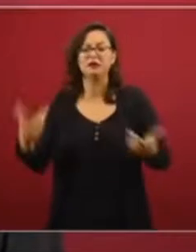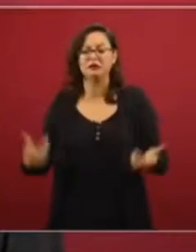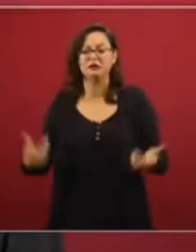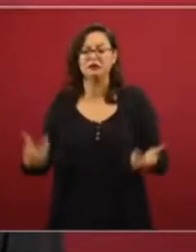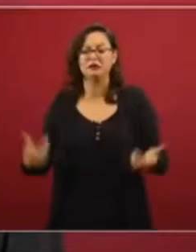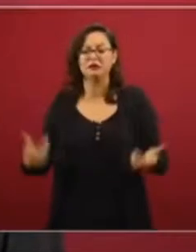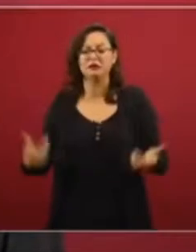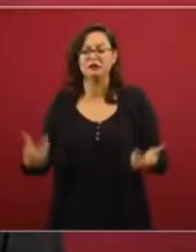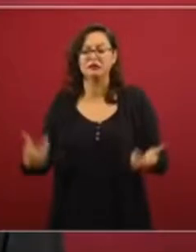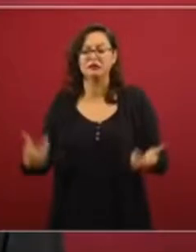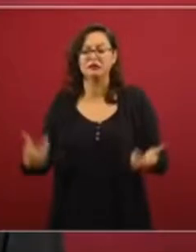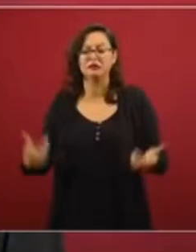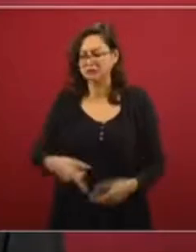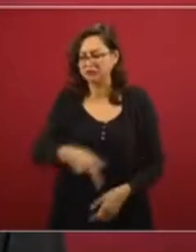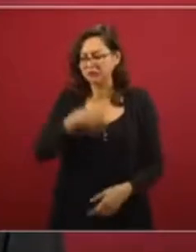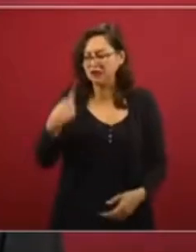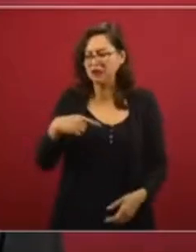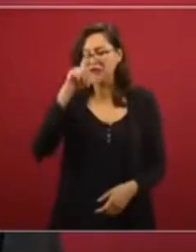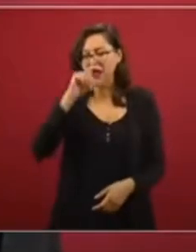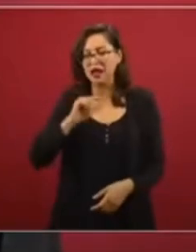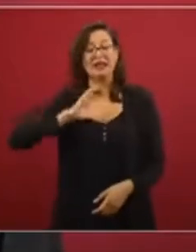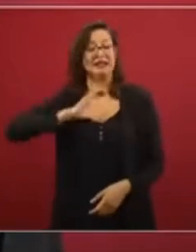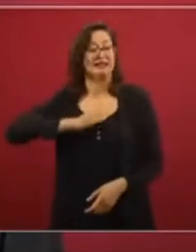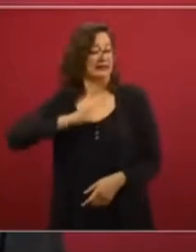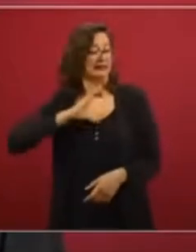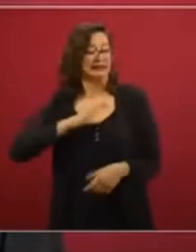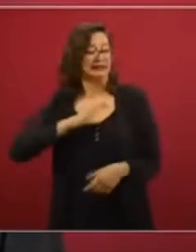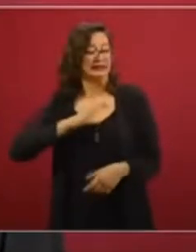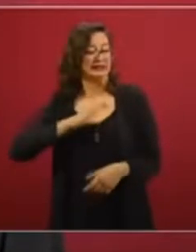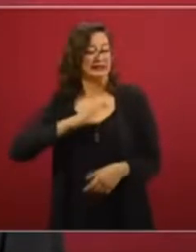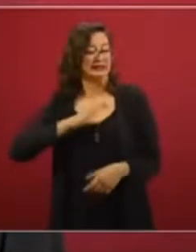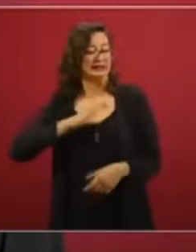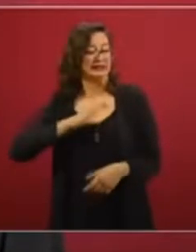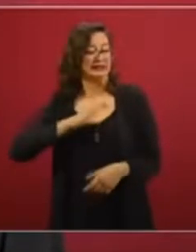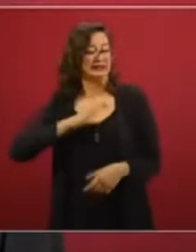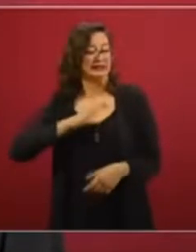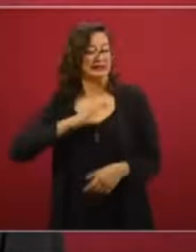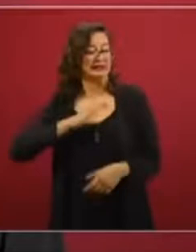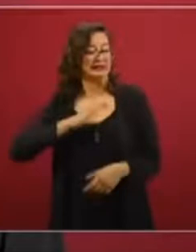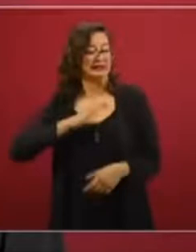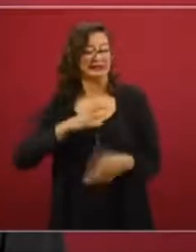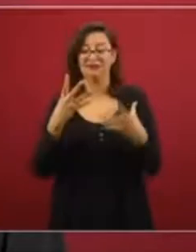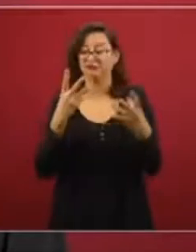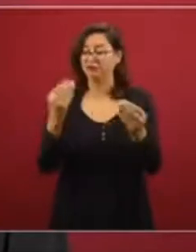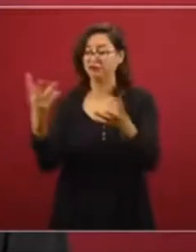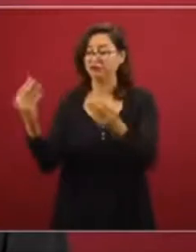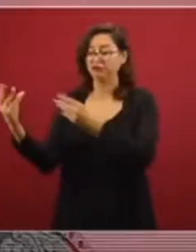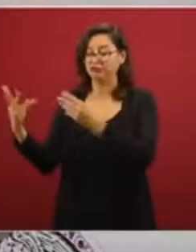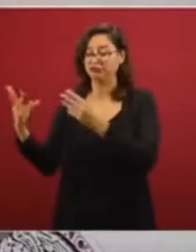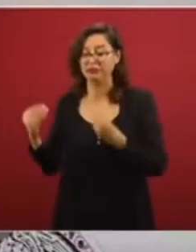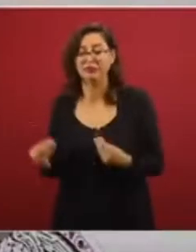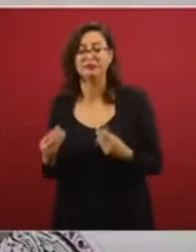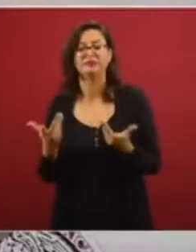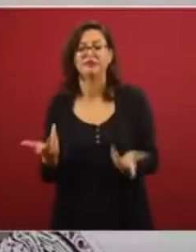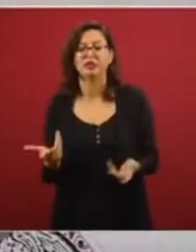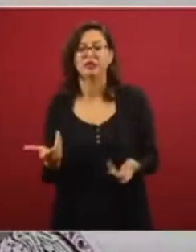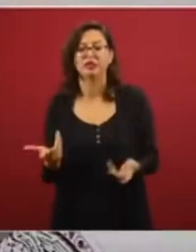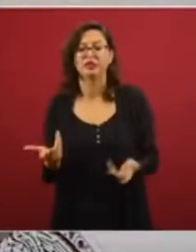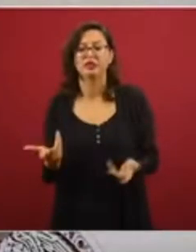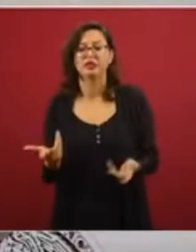Circulatoria. Circulatory. Cánceres, múltiples cánceres. And there's multiple cancers. Enfermedad del